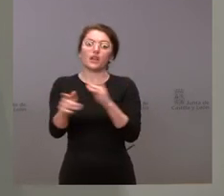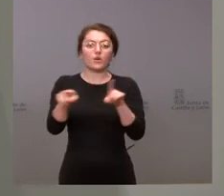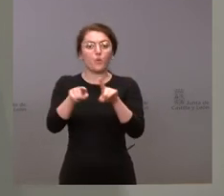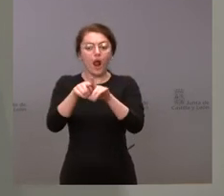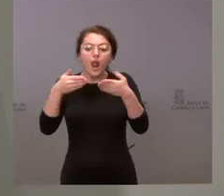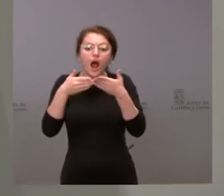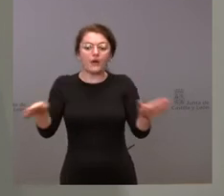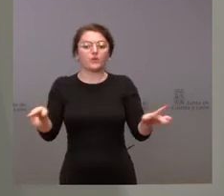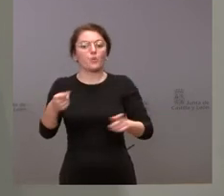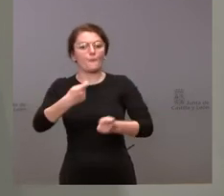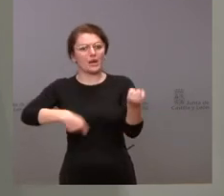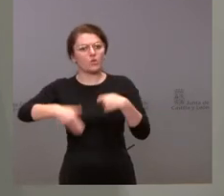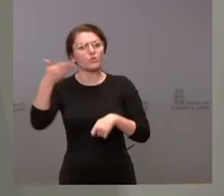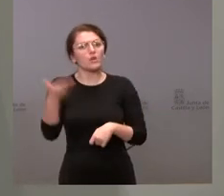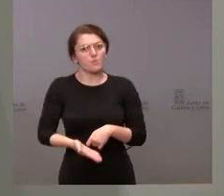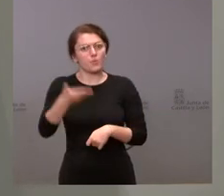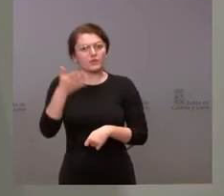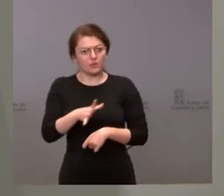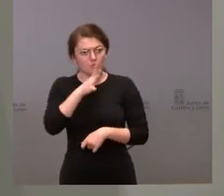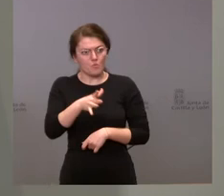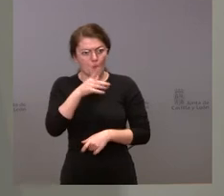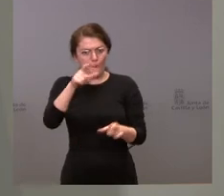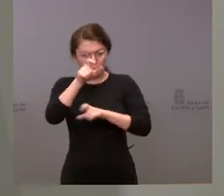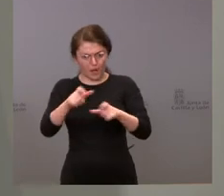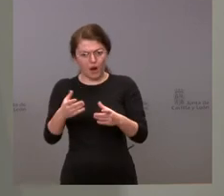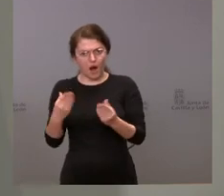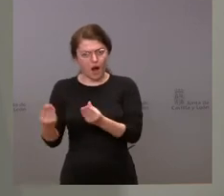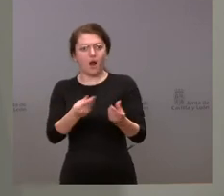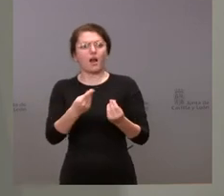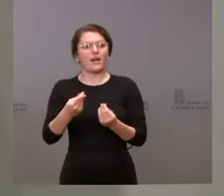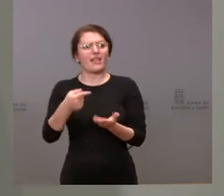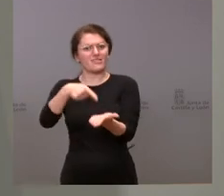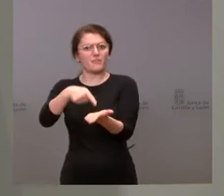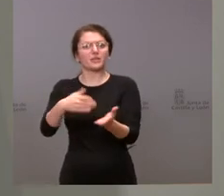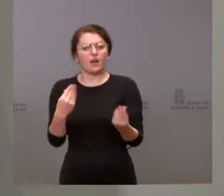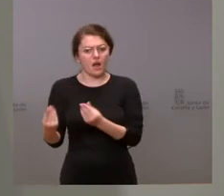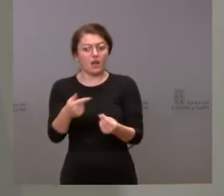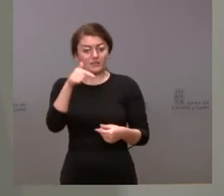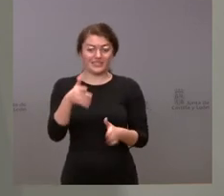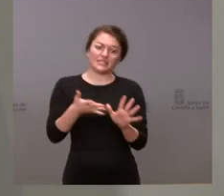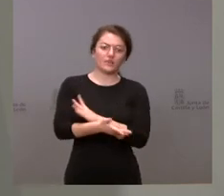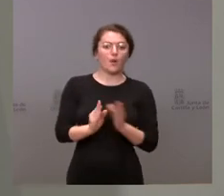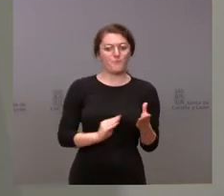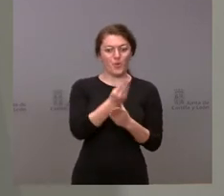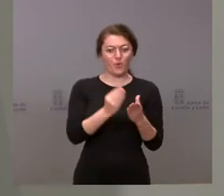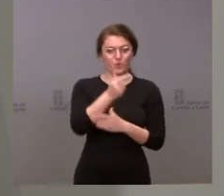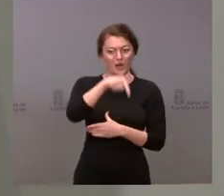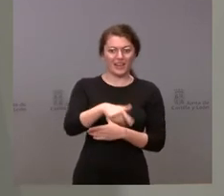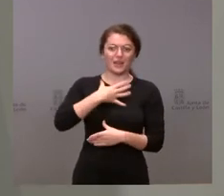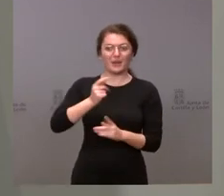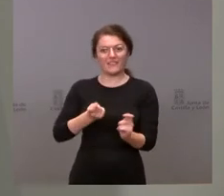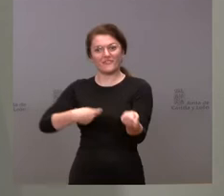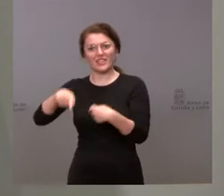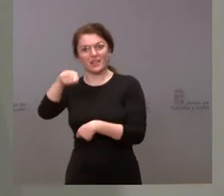de personas en número de demanda y los productos de oferta de castilla y león' van a poder operar allí con el nivel de